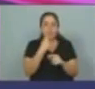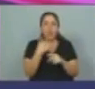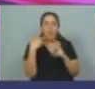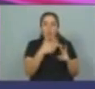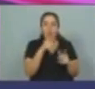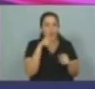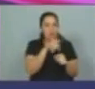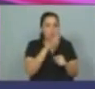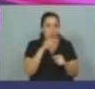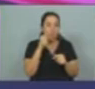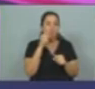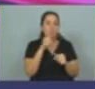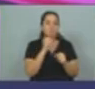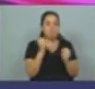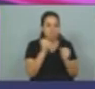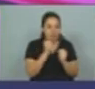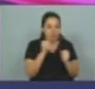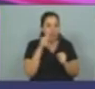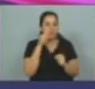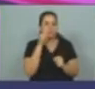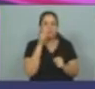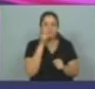malo, podría herir.